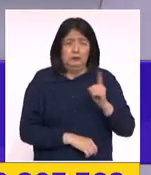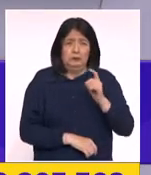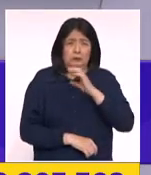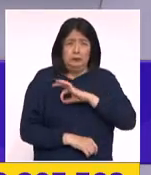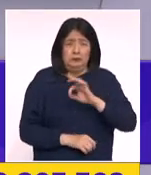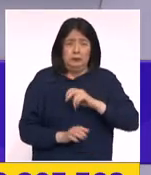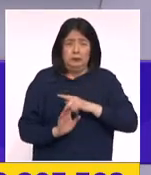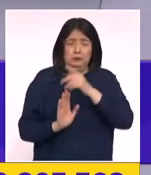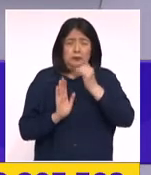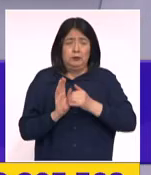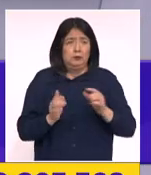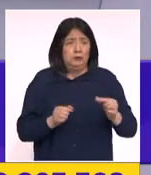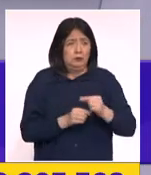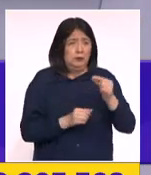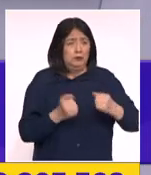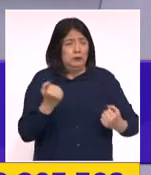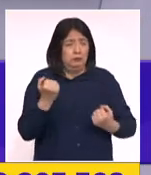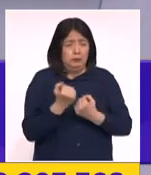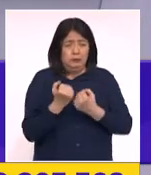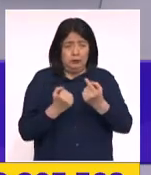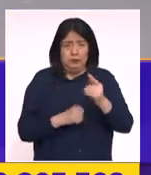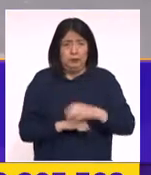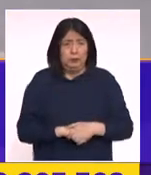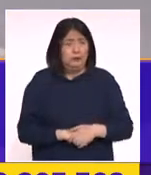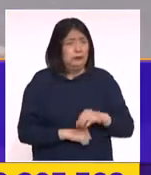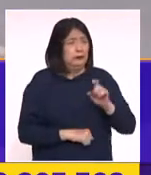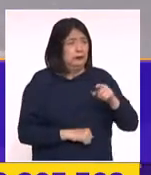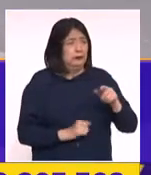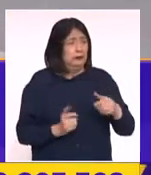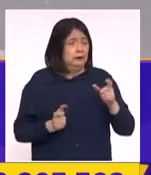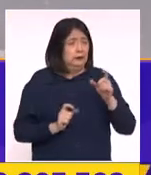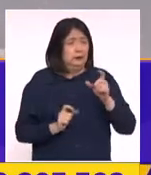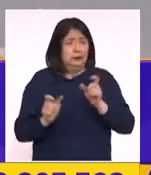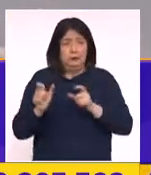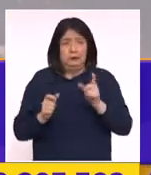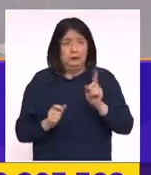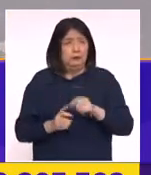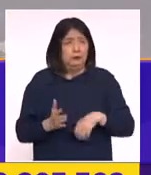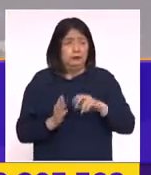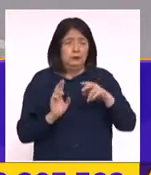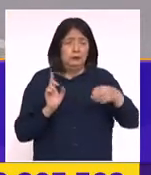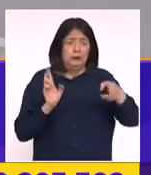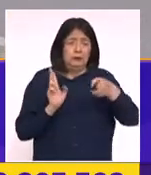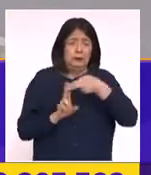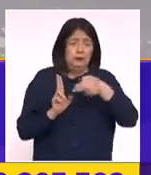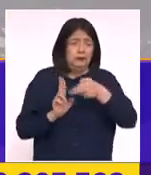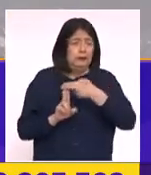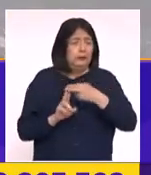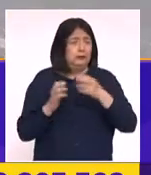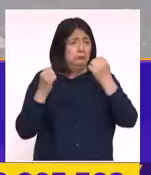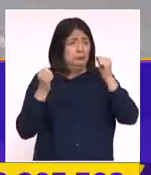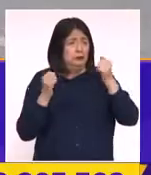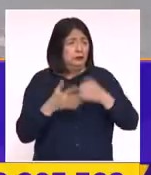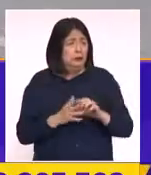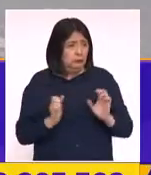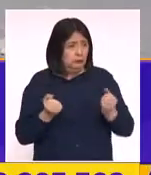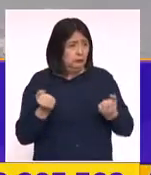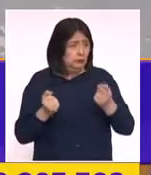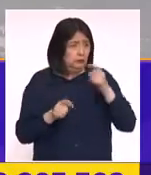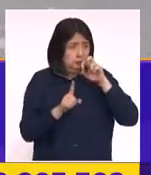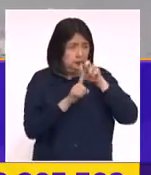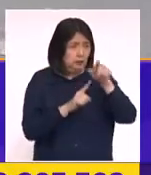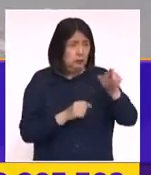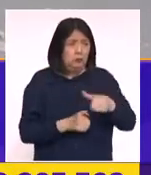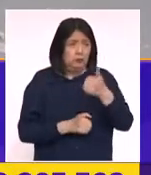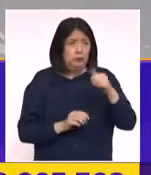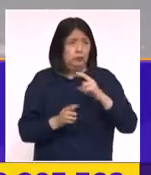con el proyecto de gas, apoyan al paro. Las necesidades del pueblo no son atendidas. Hashtag paro de transportistas. Ese es el hashtag que más se está moviendo. Tenemos un